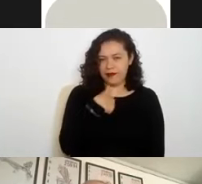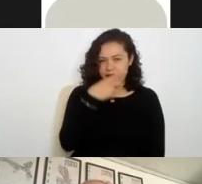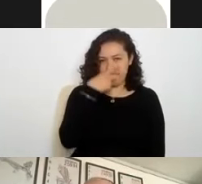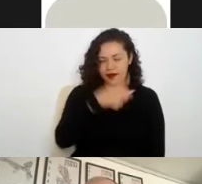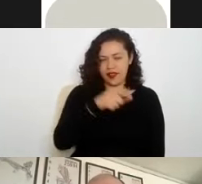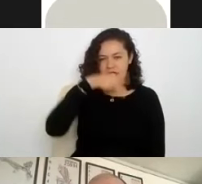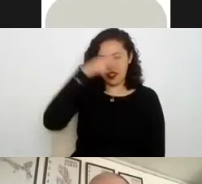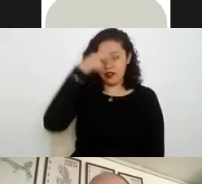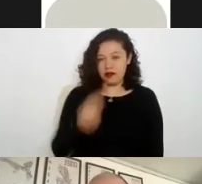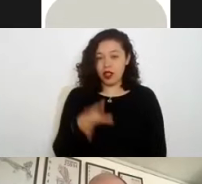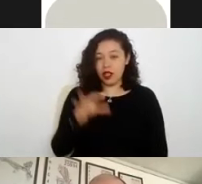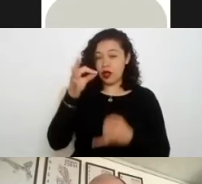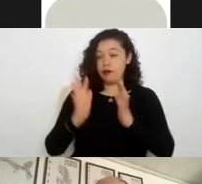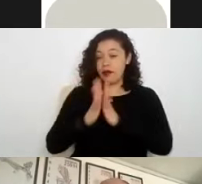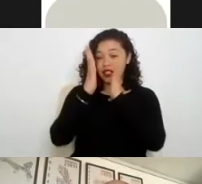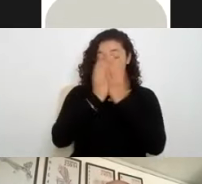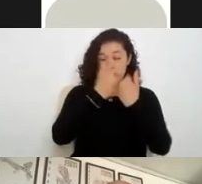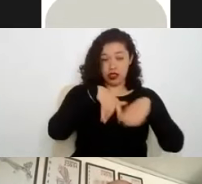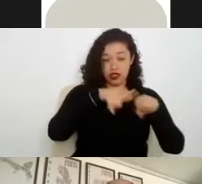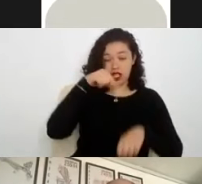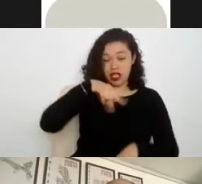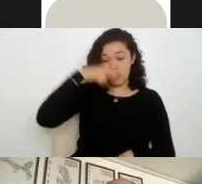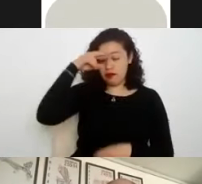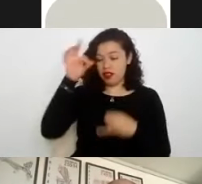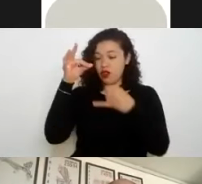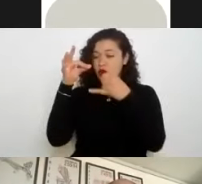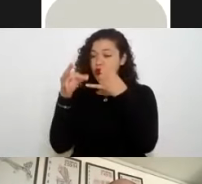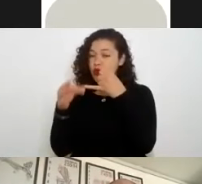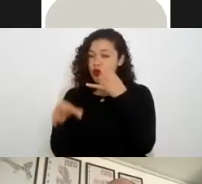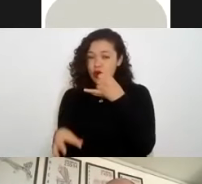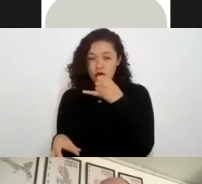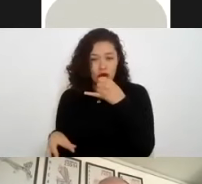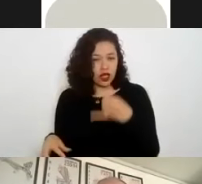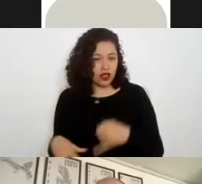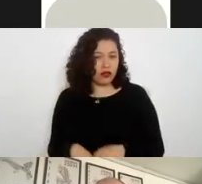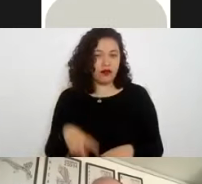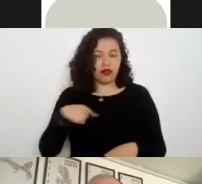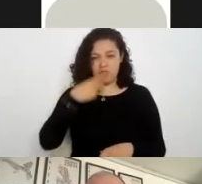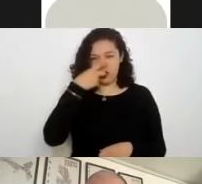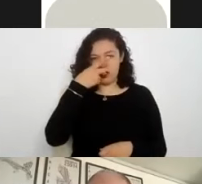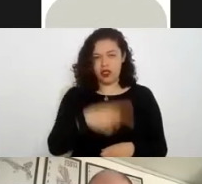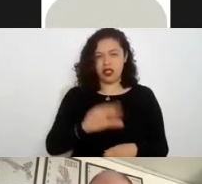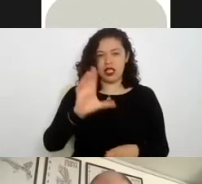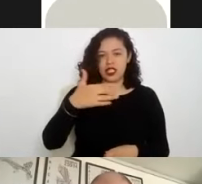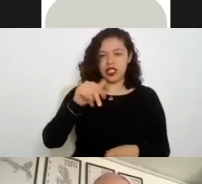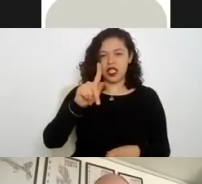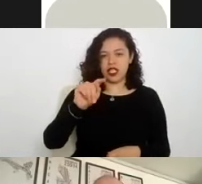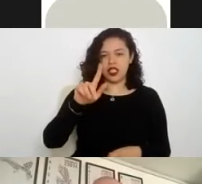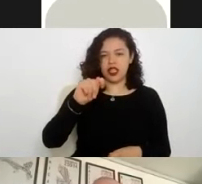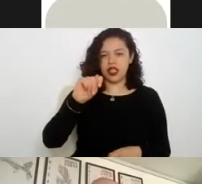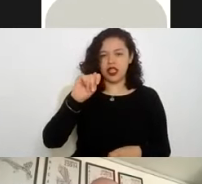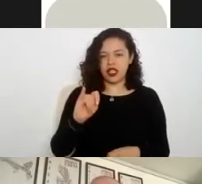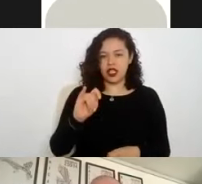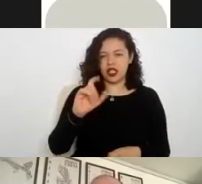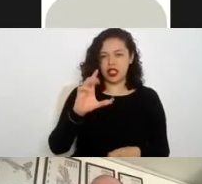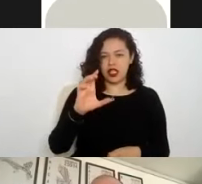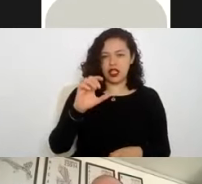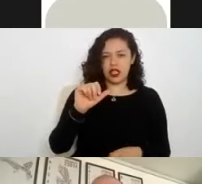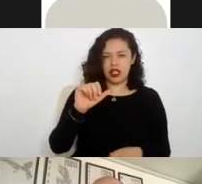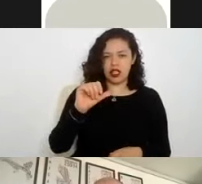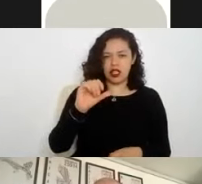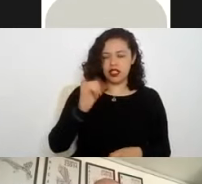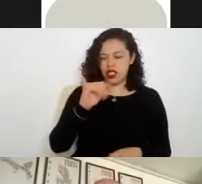últimos lugares en participación social, tristemente. Esto lo saco de un reporte que se llama Charity Aid Foundation, que ellos todos los años hacen un